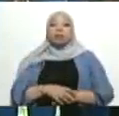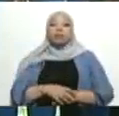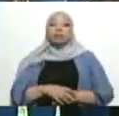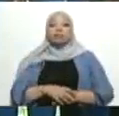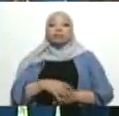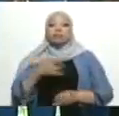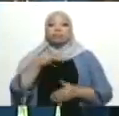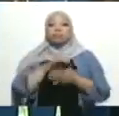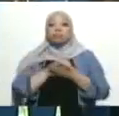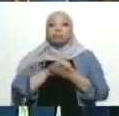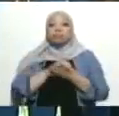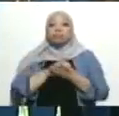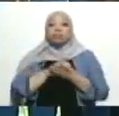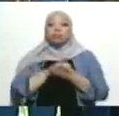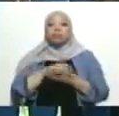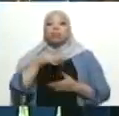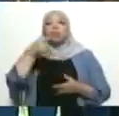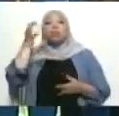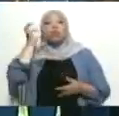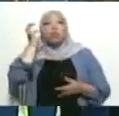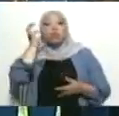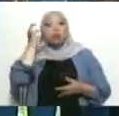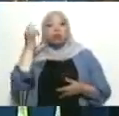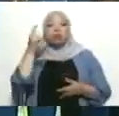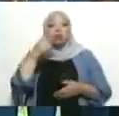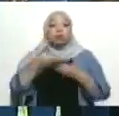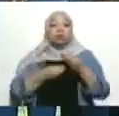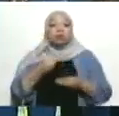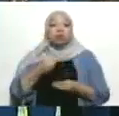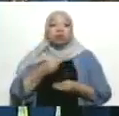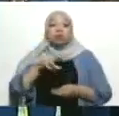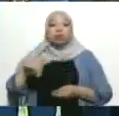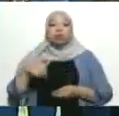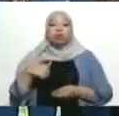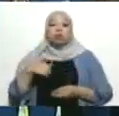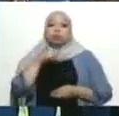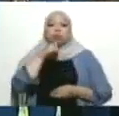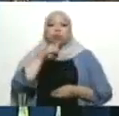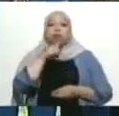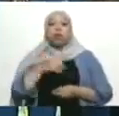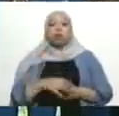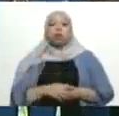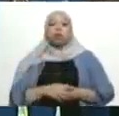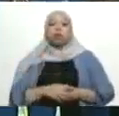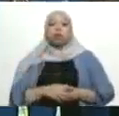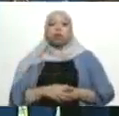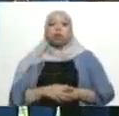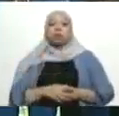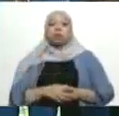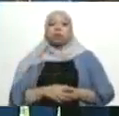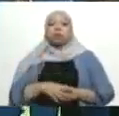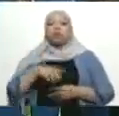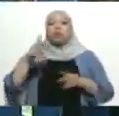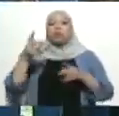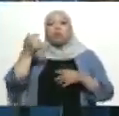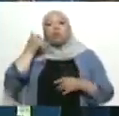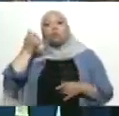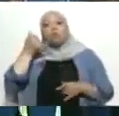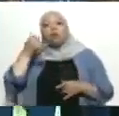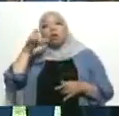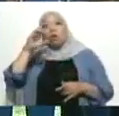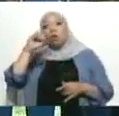Freddy. Y ese día no había comunicación y nos comunicábamos apenas por el teléfono, no sé por qué. El teléfono de Omar Acedo, que